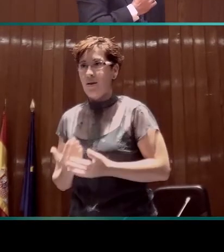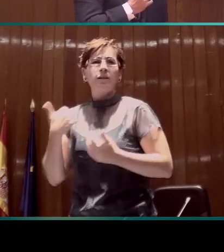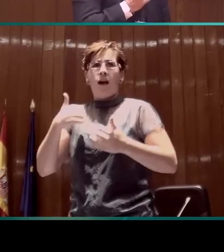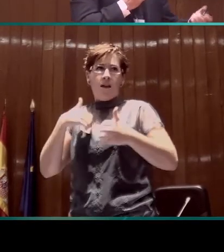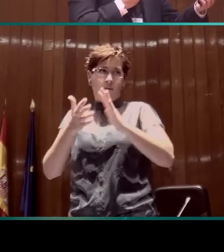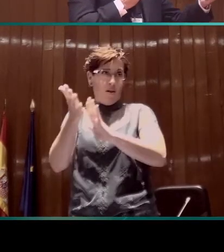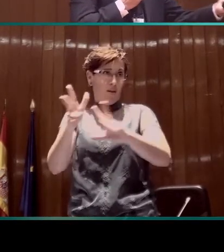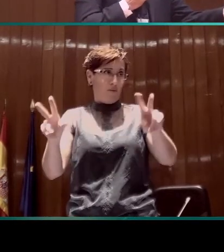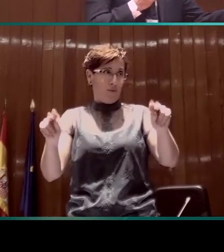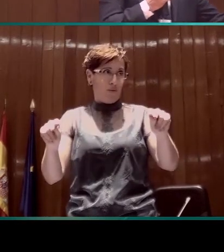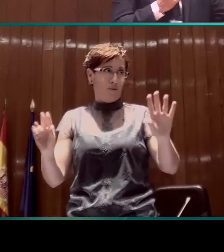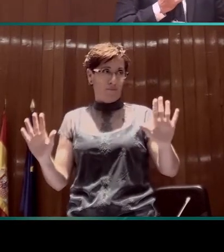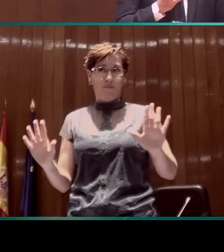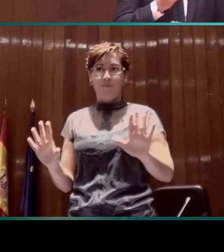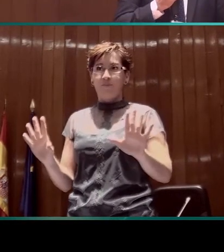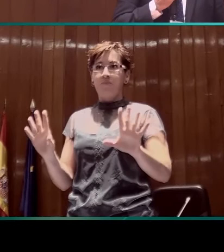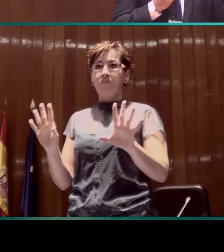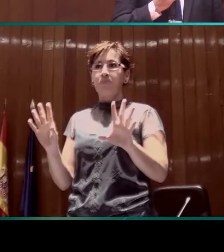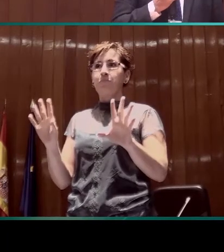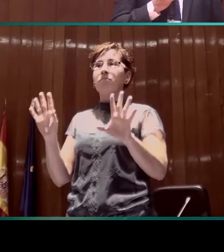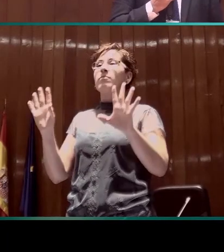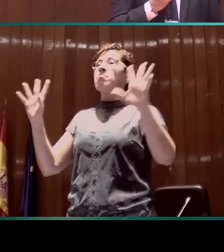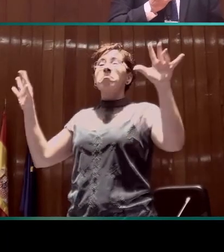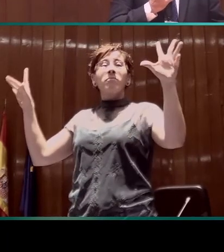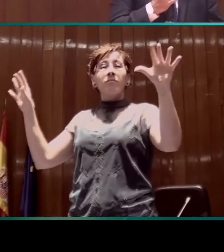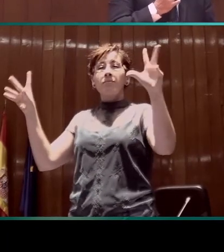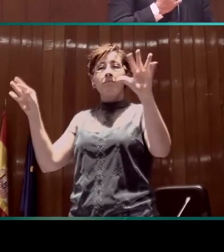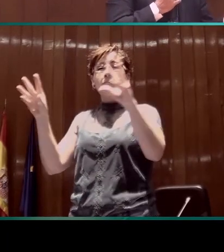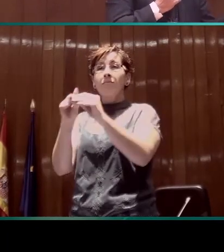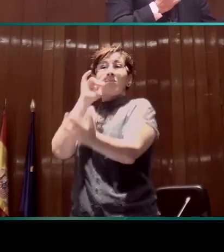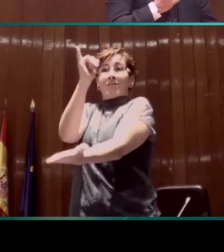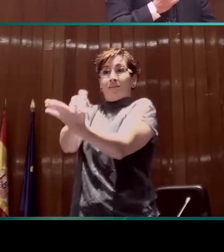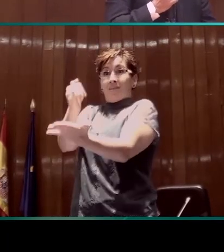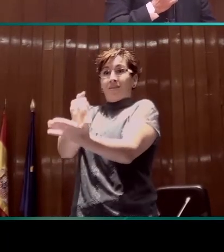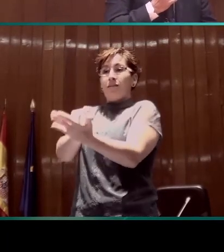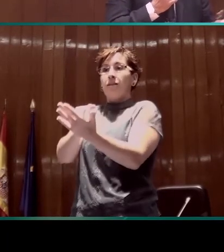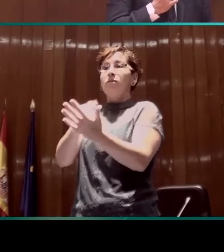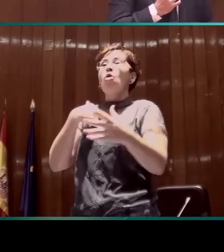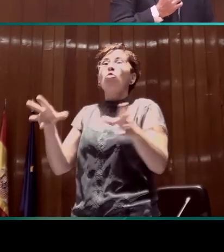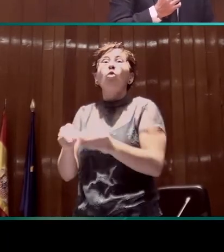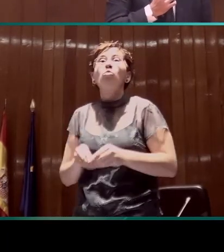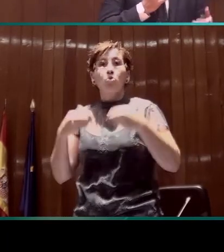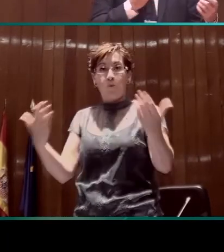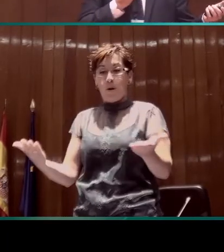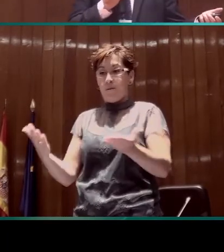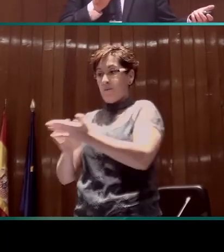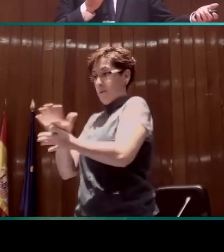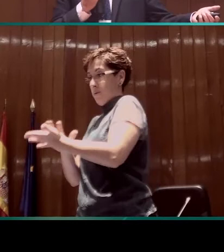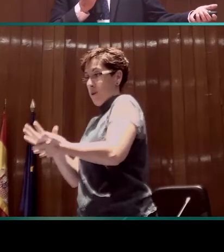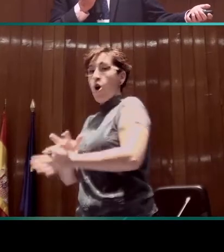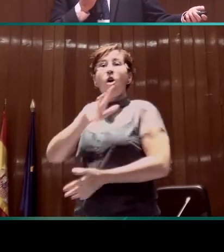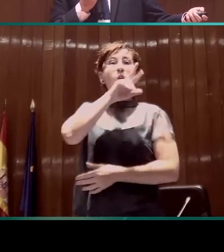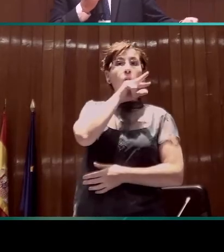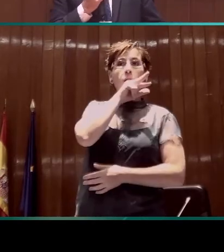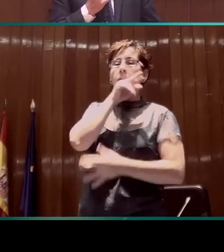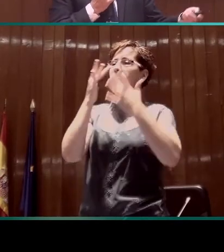ya. Lo que podemos concluir de este experimento es que las lenguas signadas, al igual que las orales, establecen